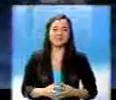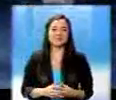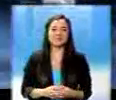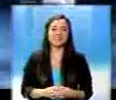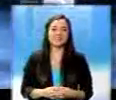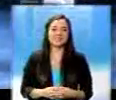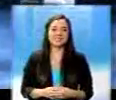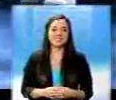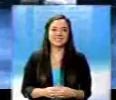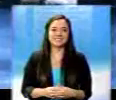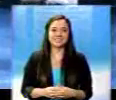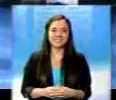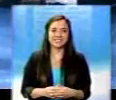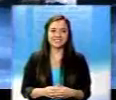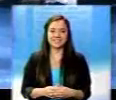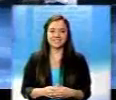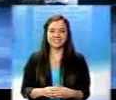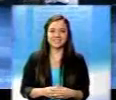¡Gracias!